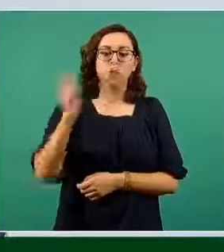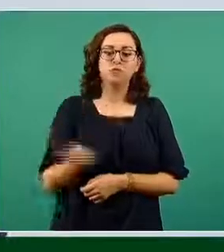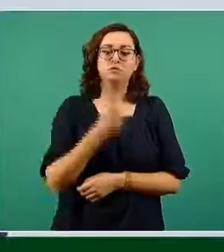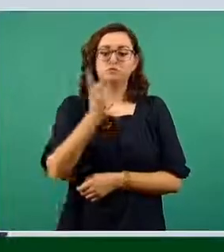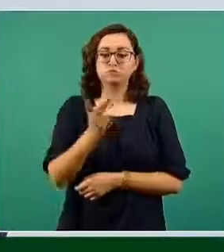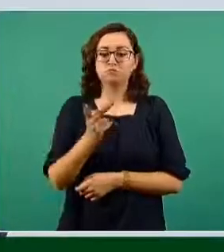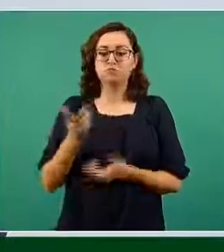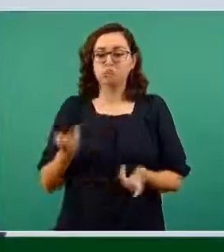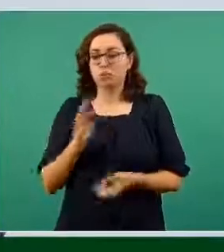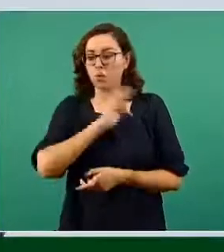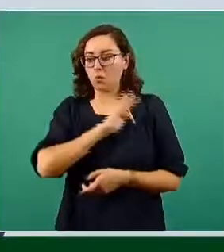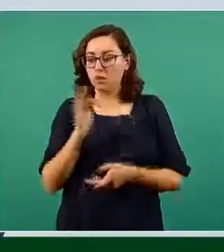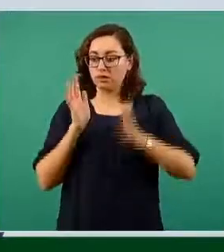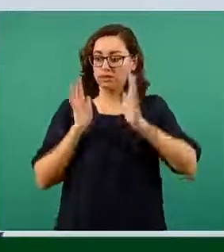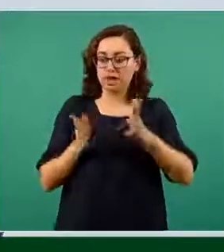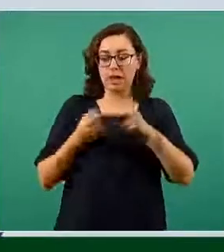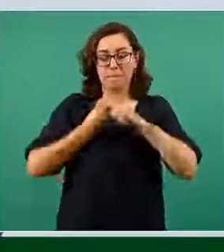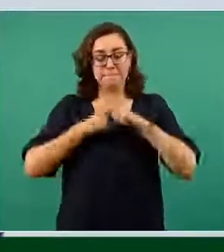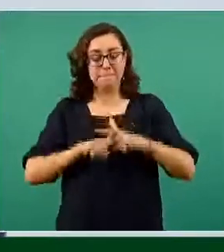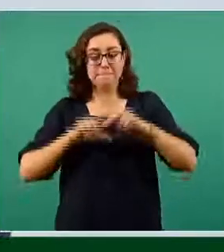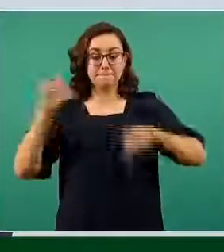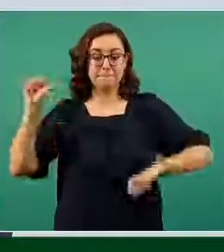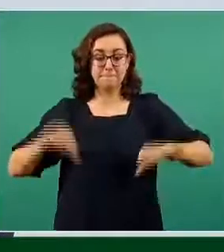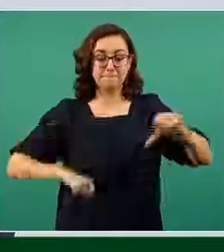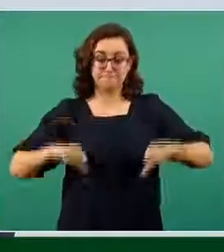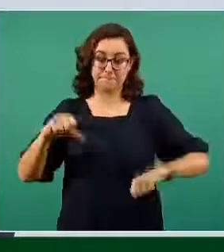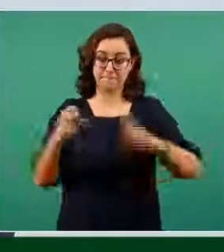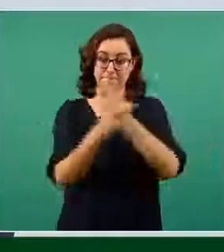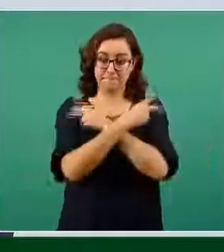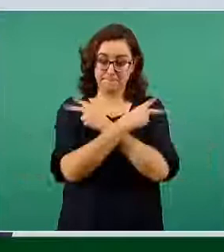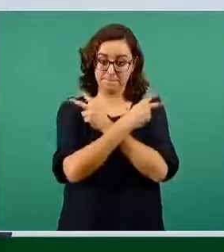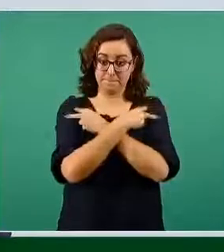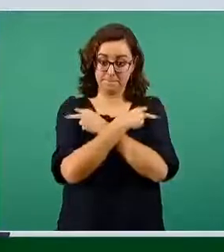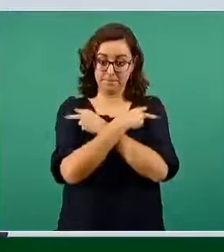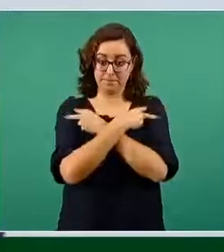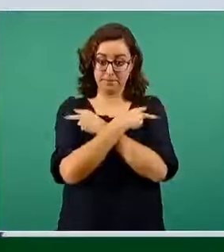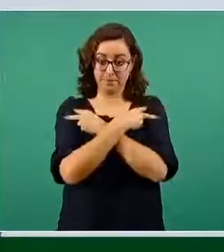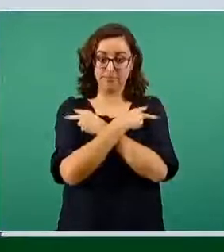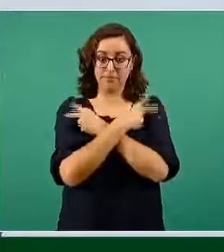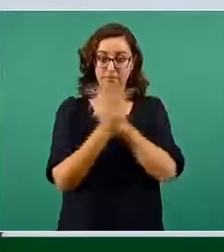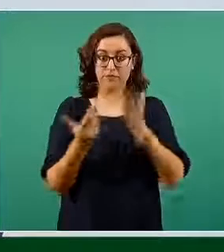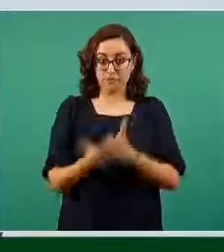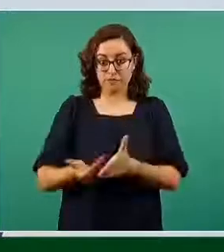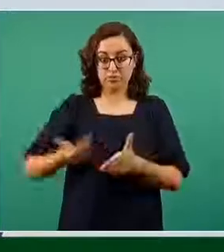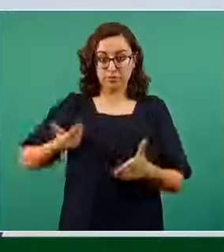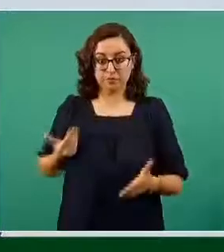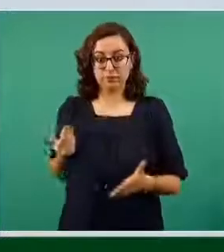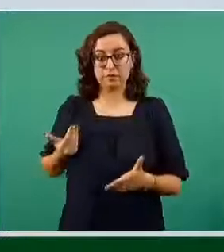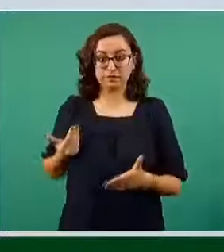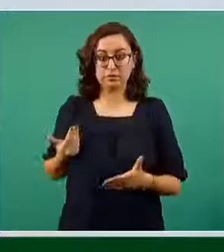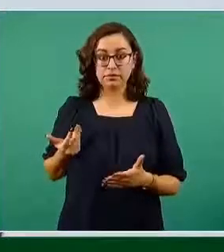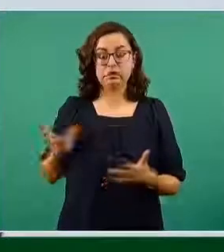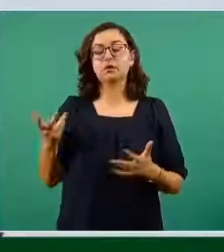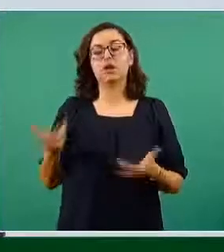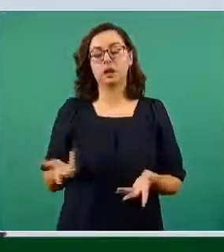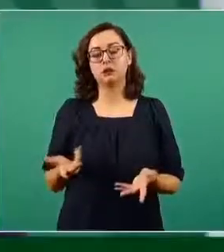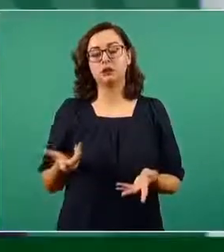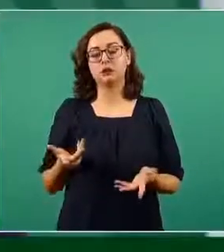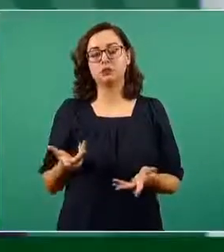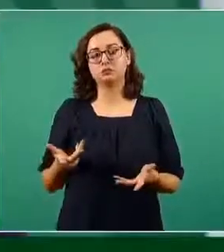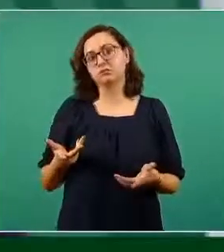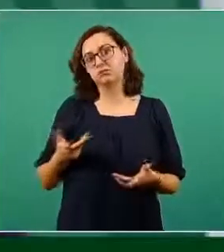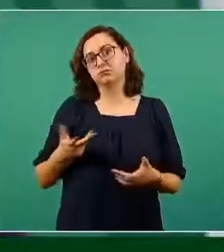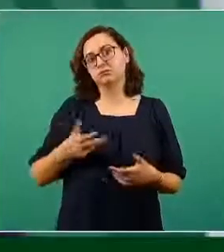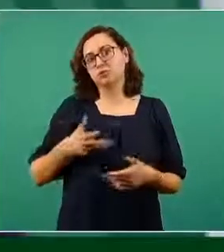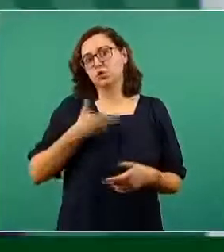pueda reactivar un poco sus actividades que realizaba, pues obviamente antes de las medidas de protección. Y es un poco